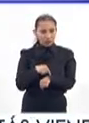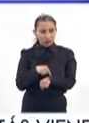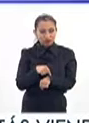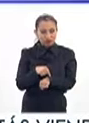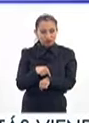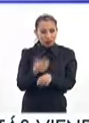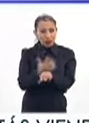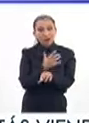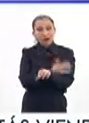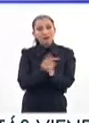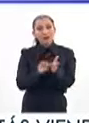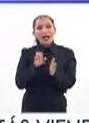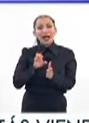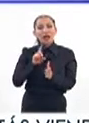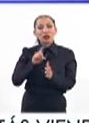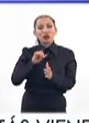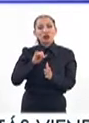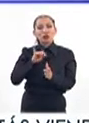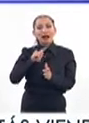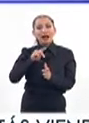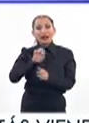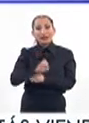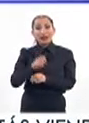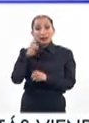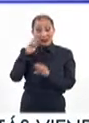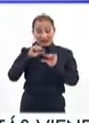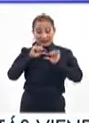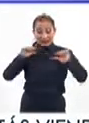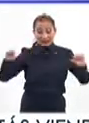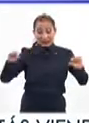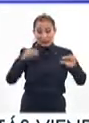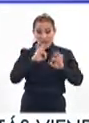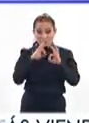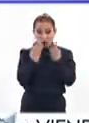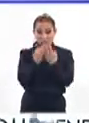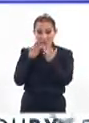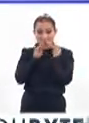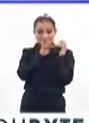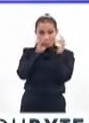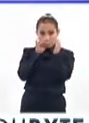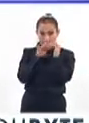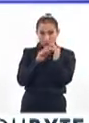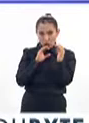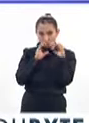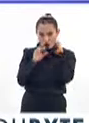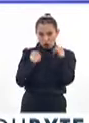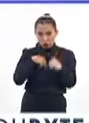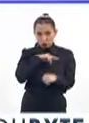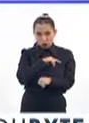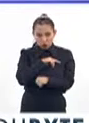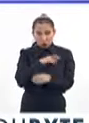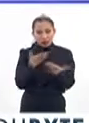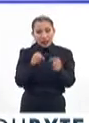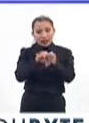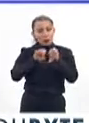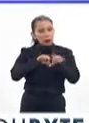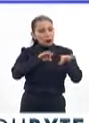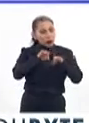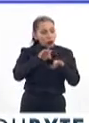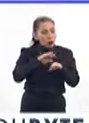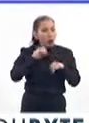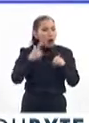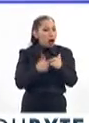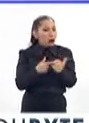centro, nos acompañe en una edición más de EduByte. Ahí van a aparecer en su pantalla las posibilidades de que se comuniquen lo personal con este equipo de